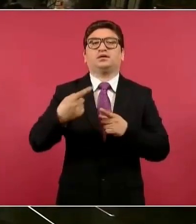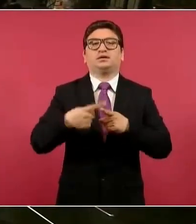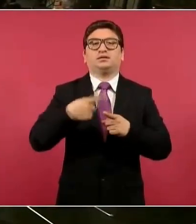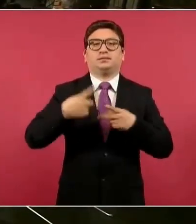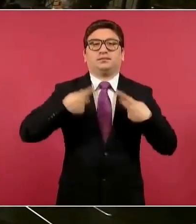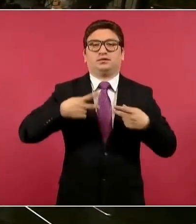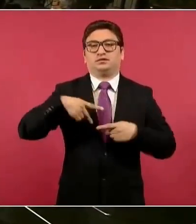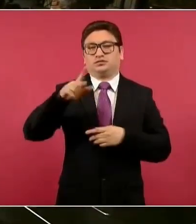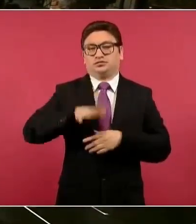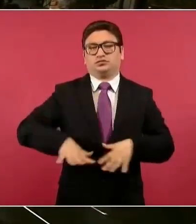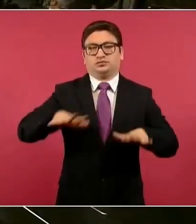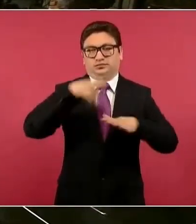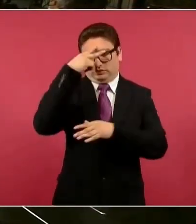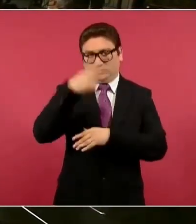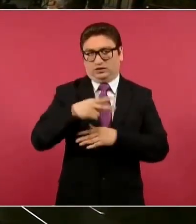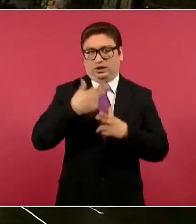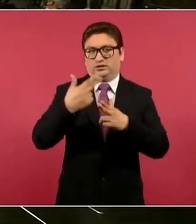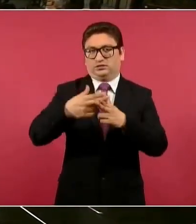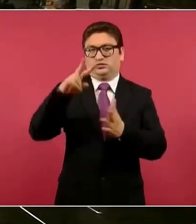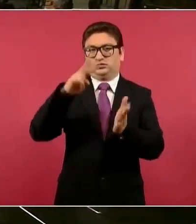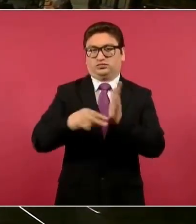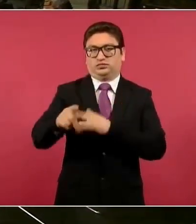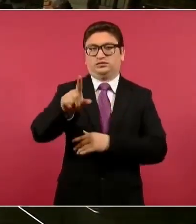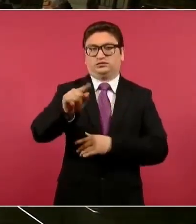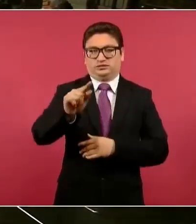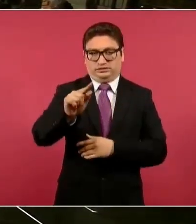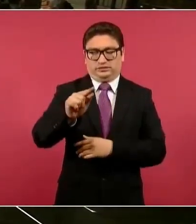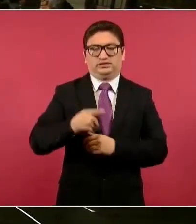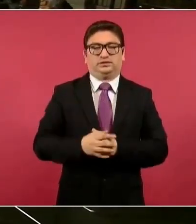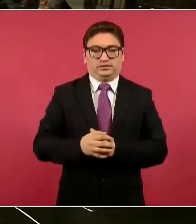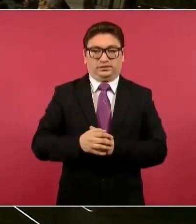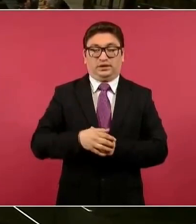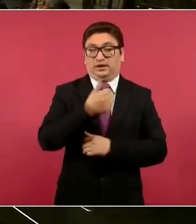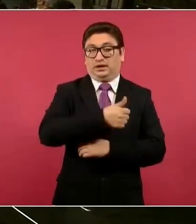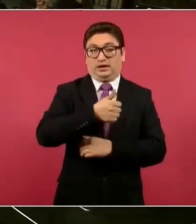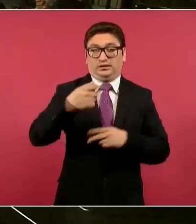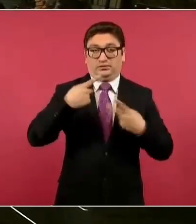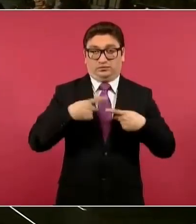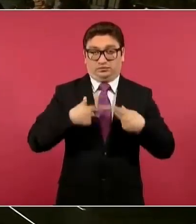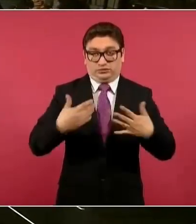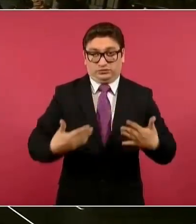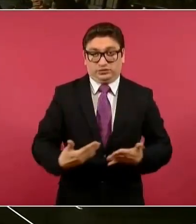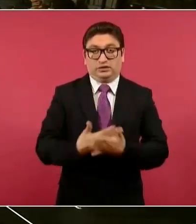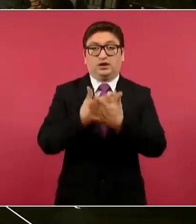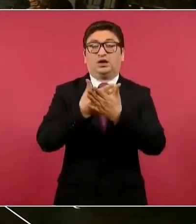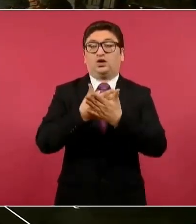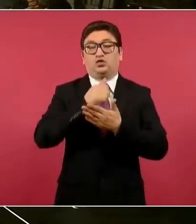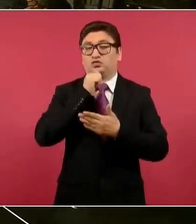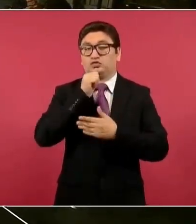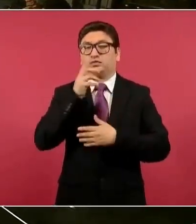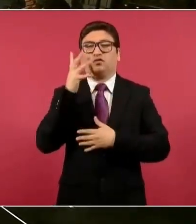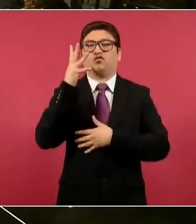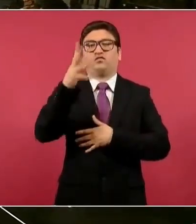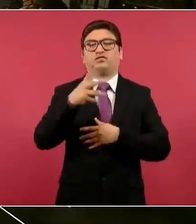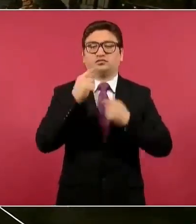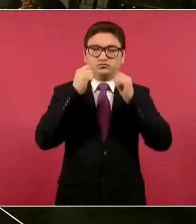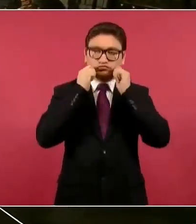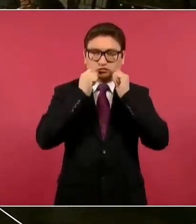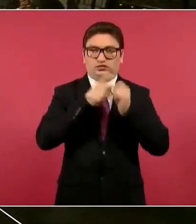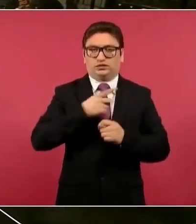México hasta el año 2070. Cada mexicano, nacido o no nacido, debe de